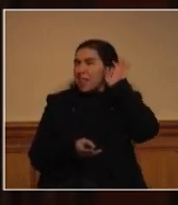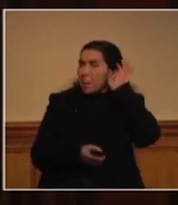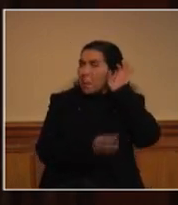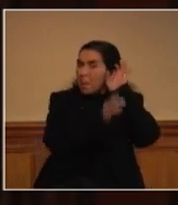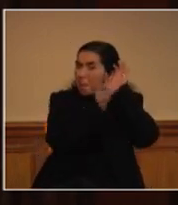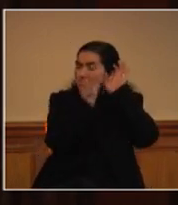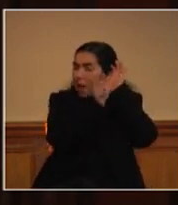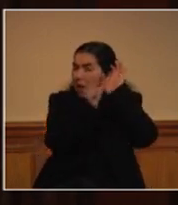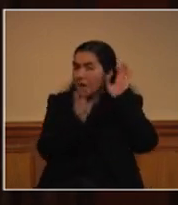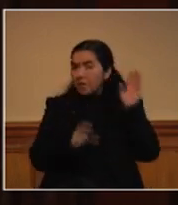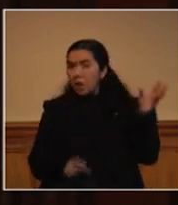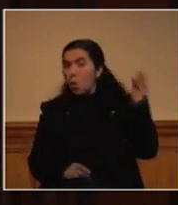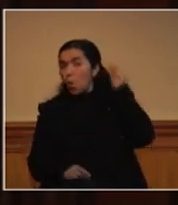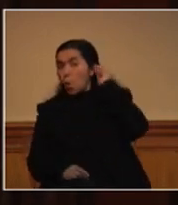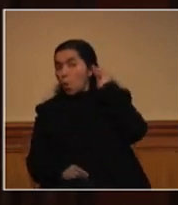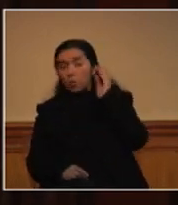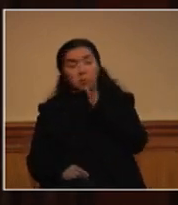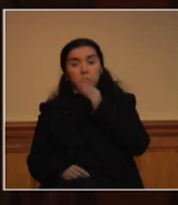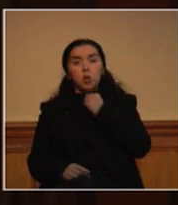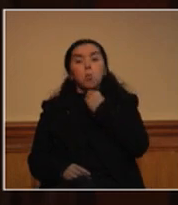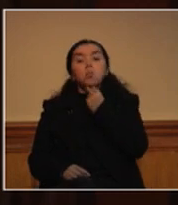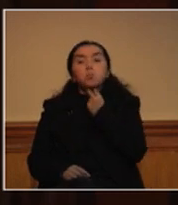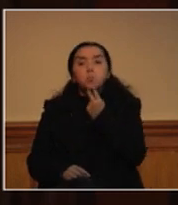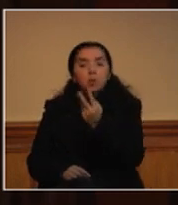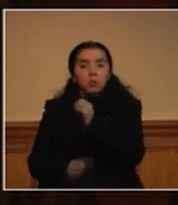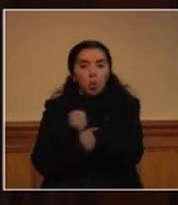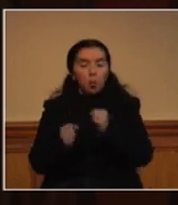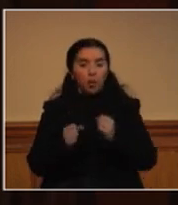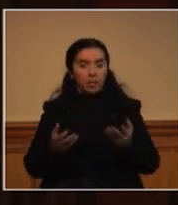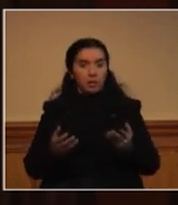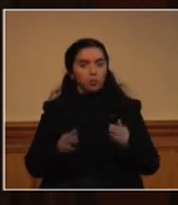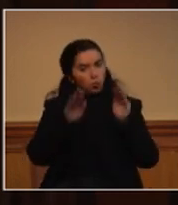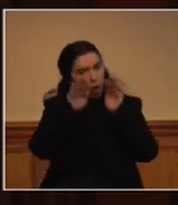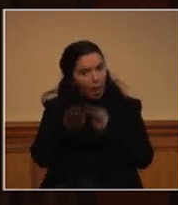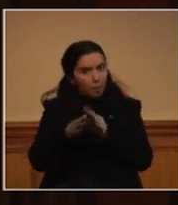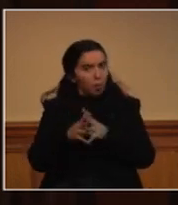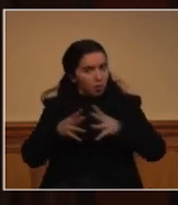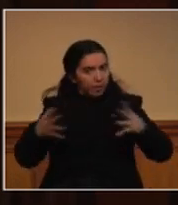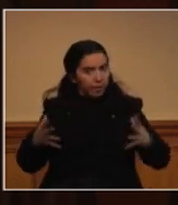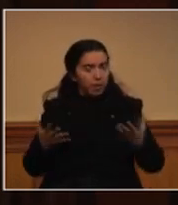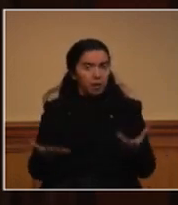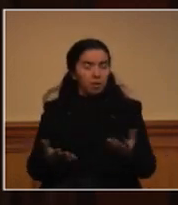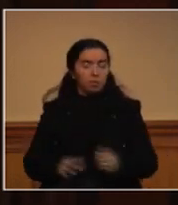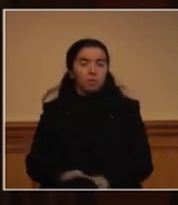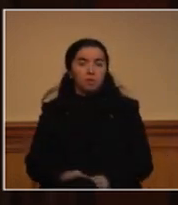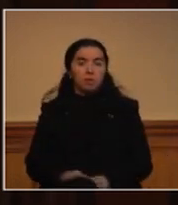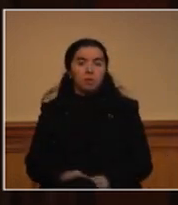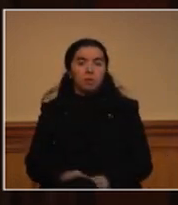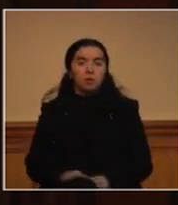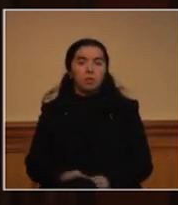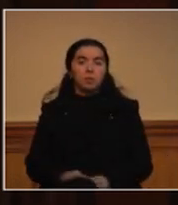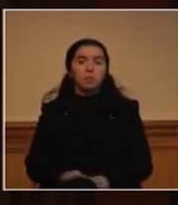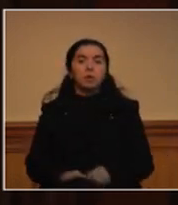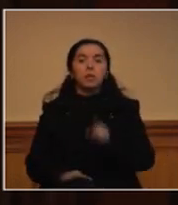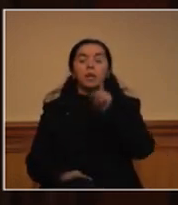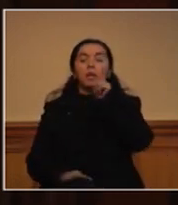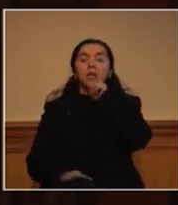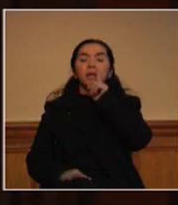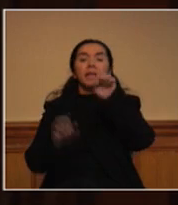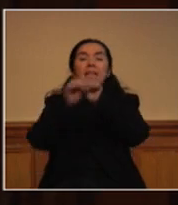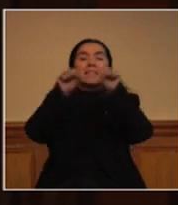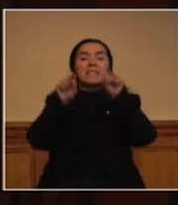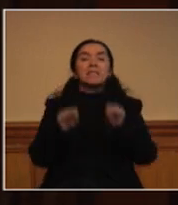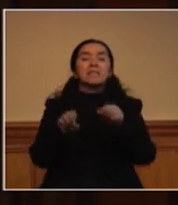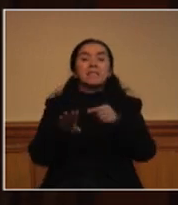palabras porque no tienen posibilidad de emitirlos, es un apoyo muy grande el que tienen a través de los sistemas de